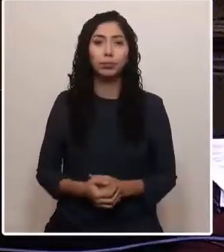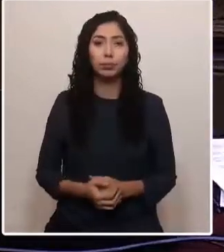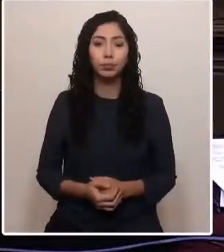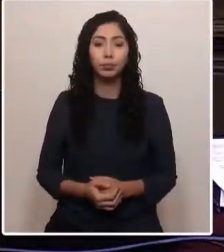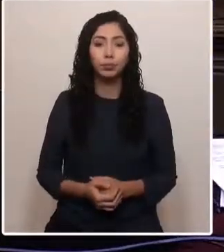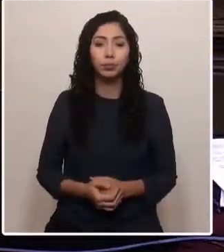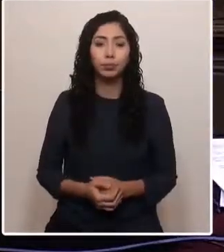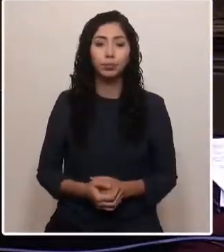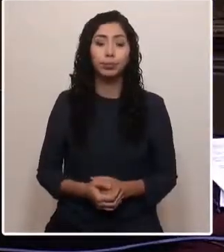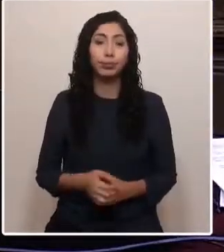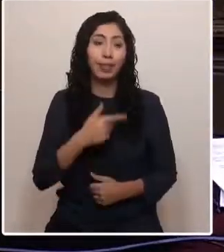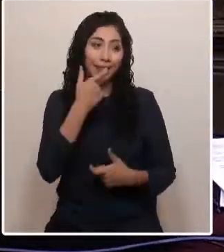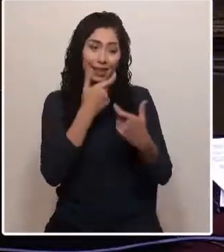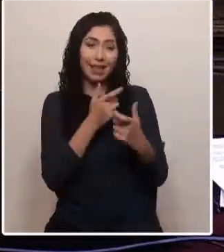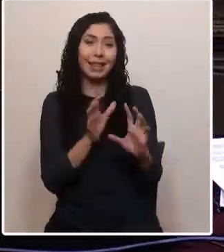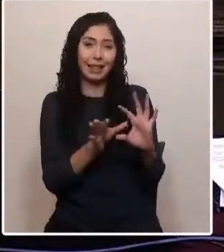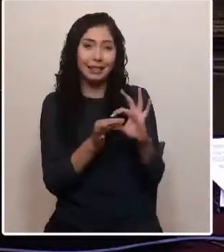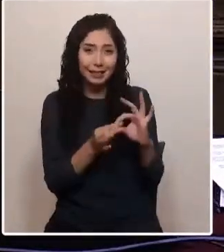Gracias.